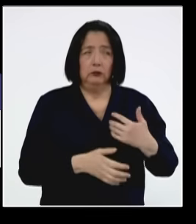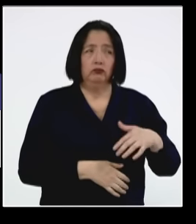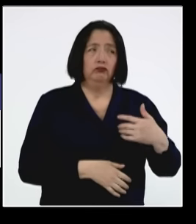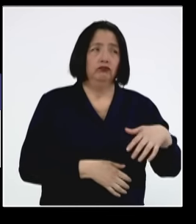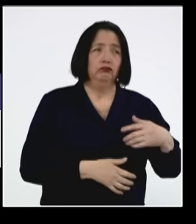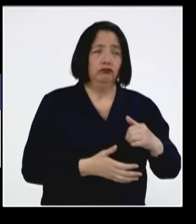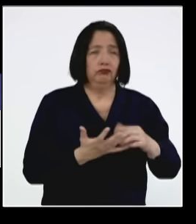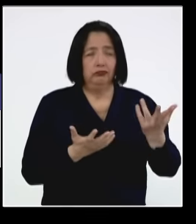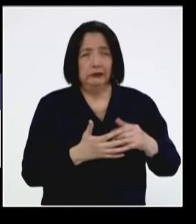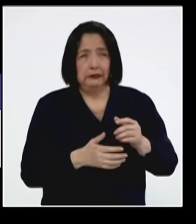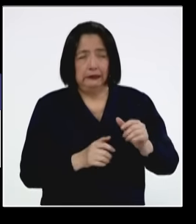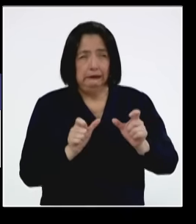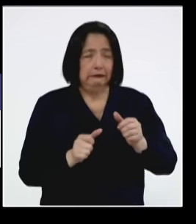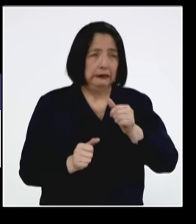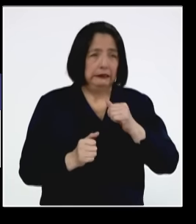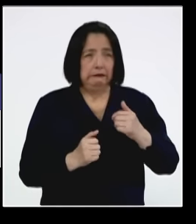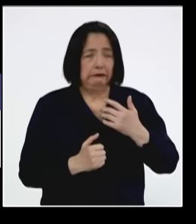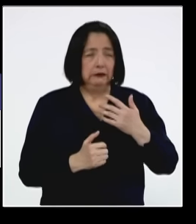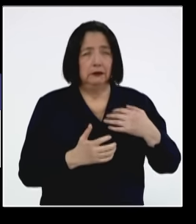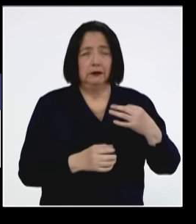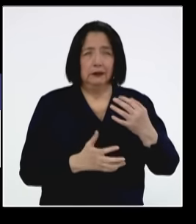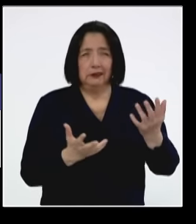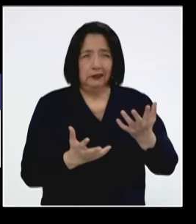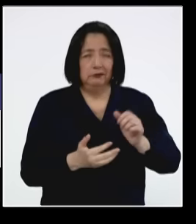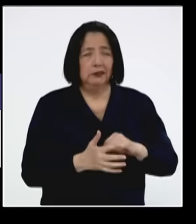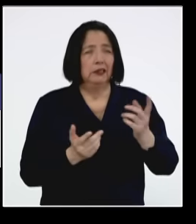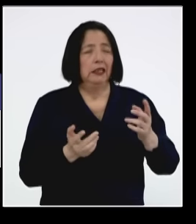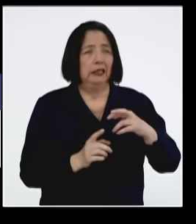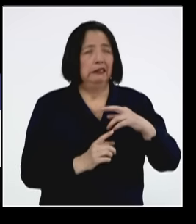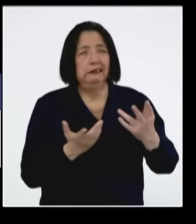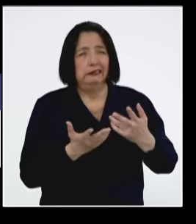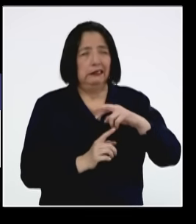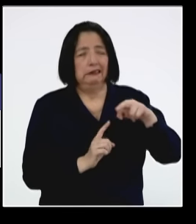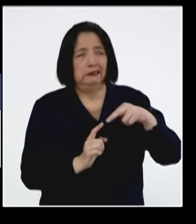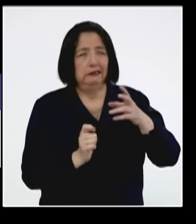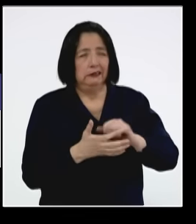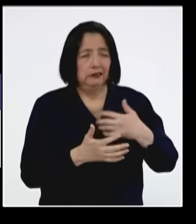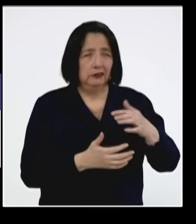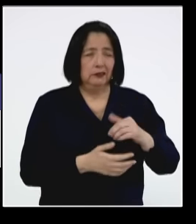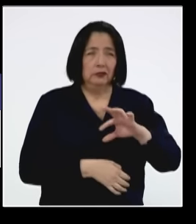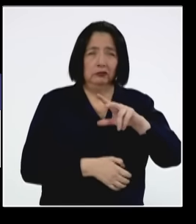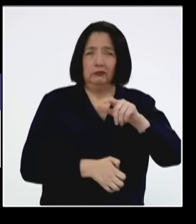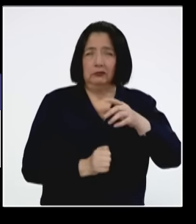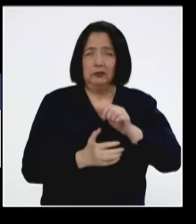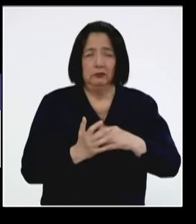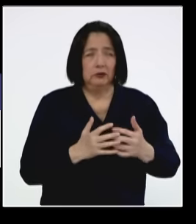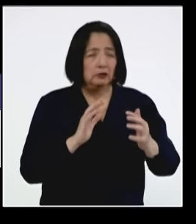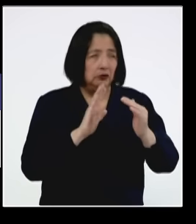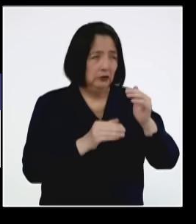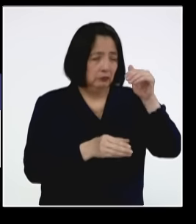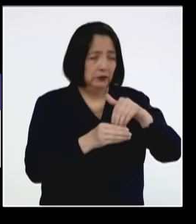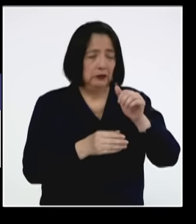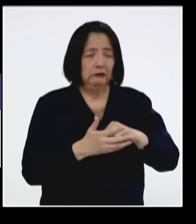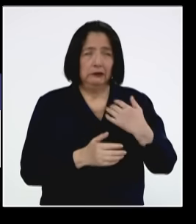de el hermetismo que siempre se genera alrededor de un asalto a una entidad bancaria.